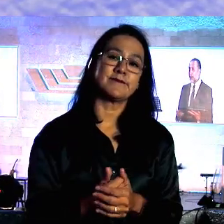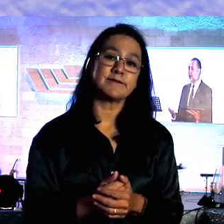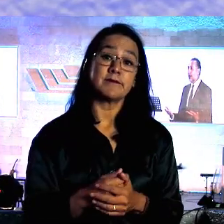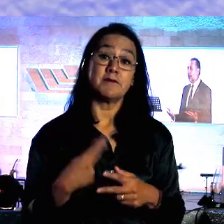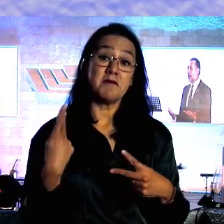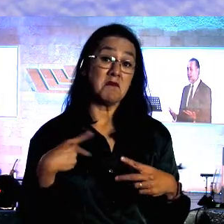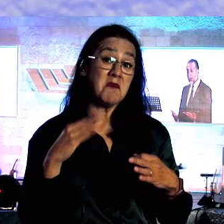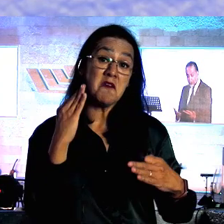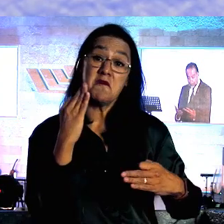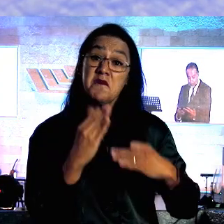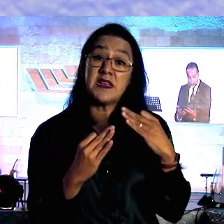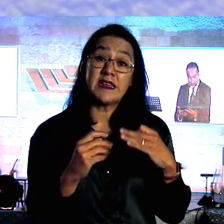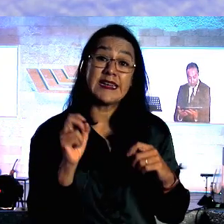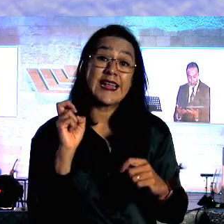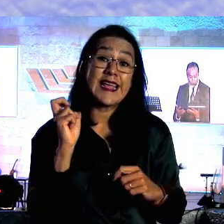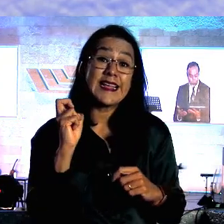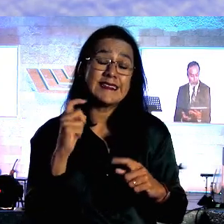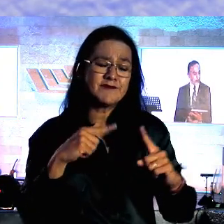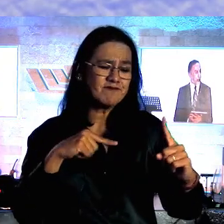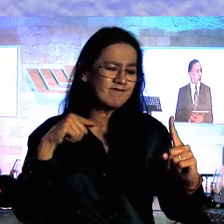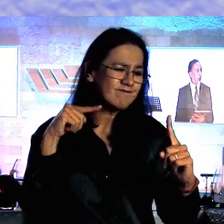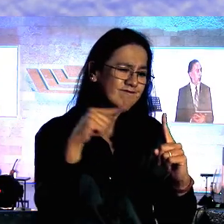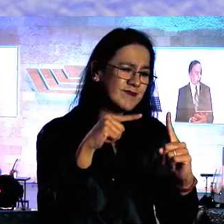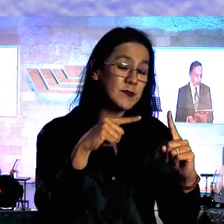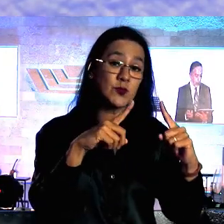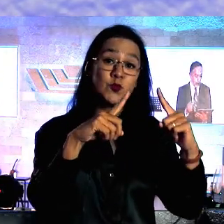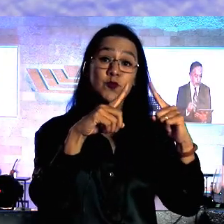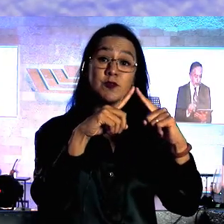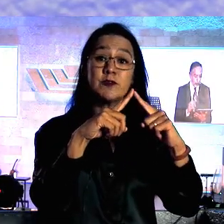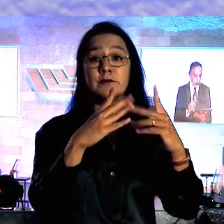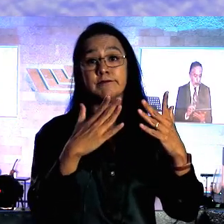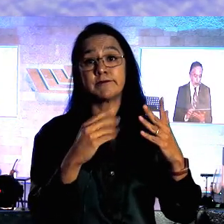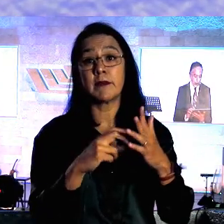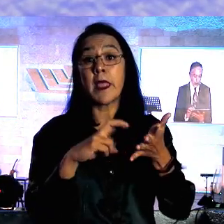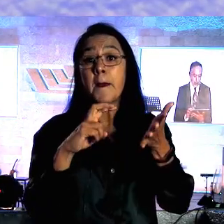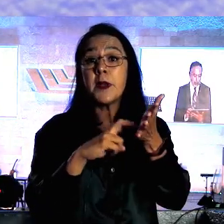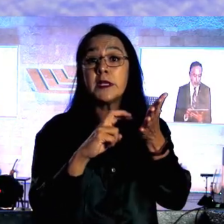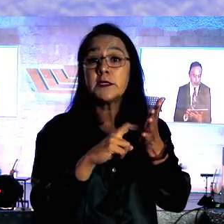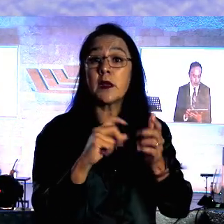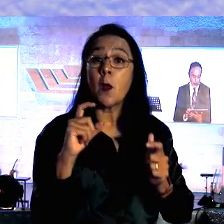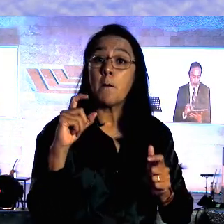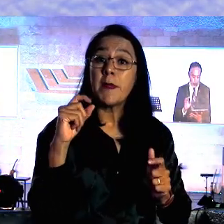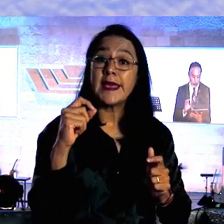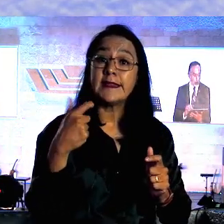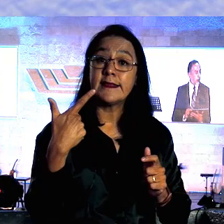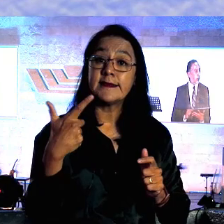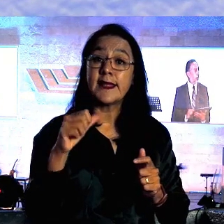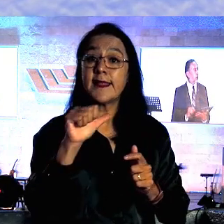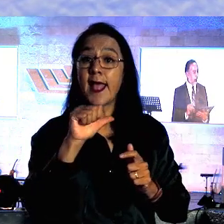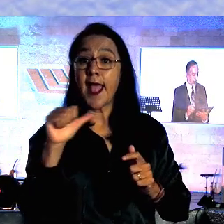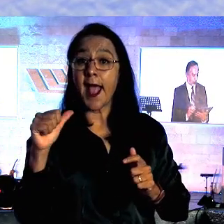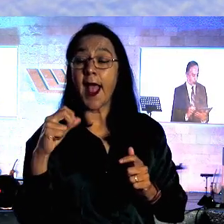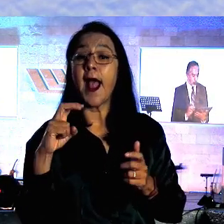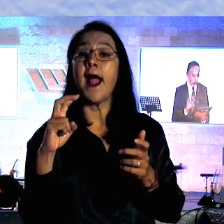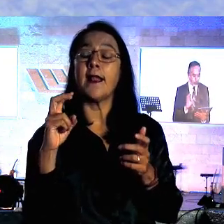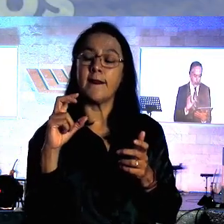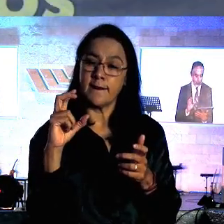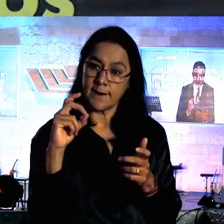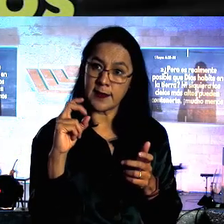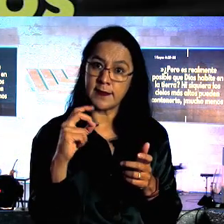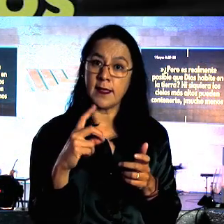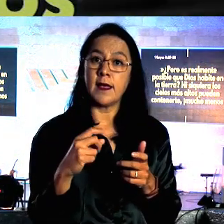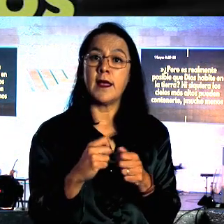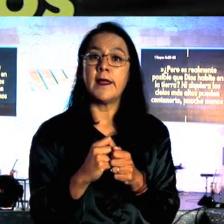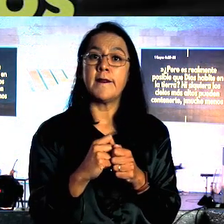pues al final esa es la razón de ser. En el versículo 27 al 30, ahí mismo en el libro de Reyes 8, dice,